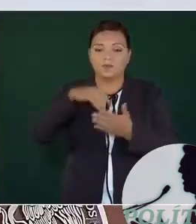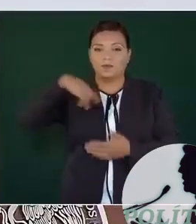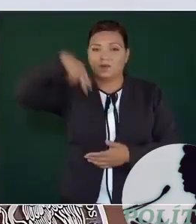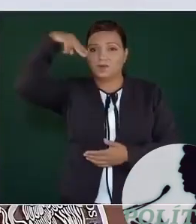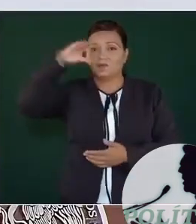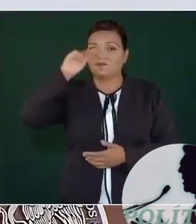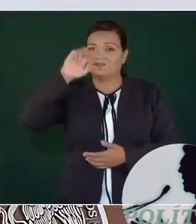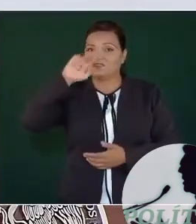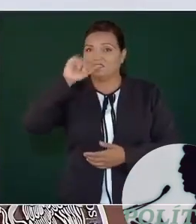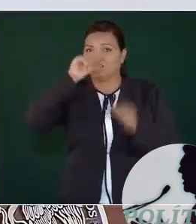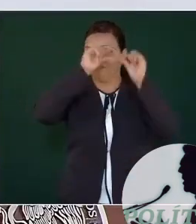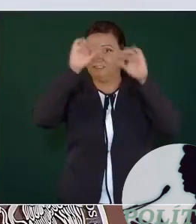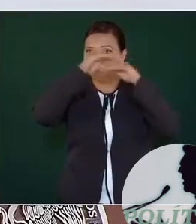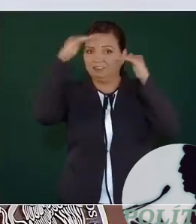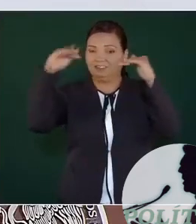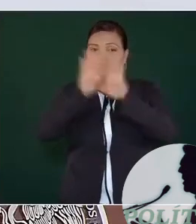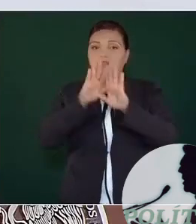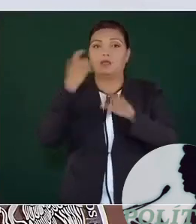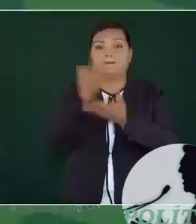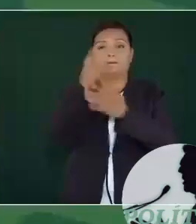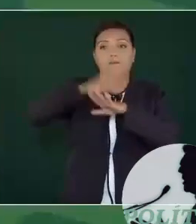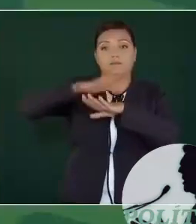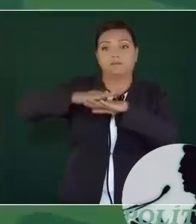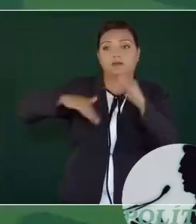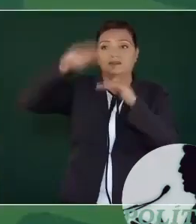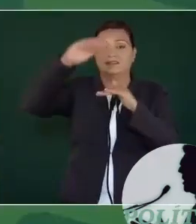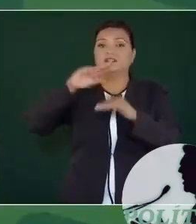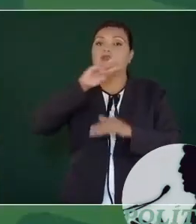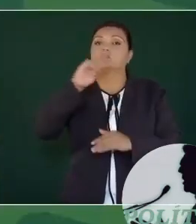frontera el aumento alcanza a la fecha